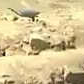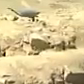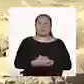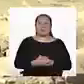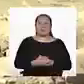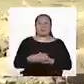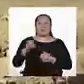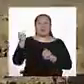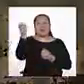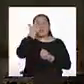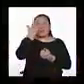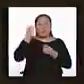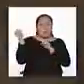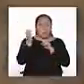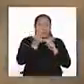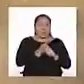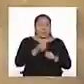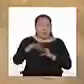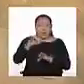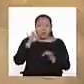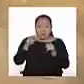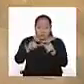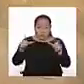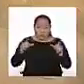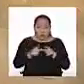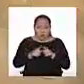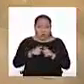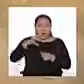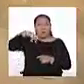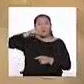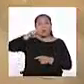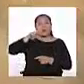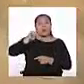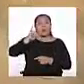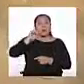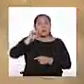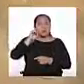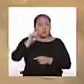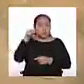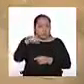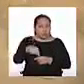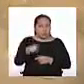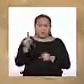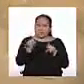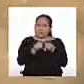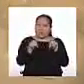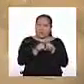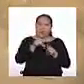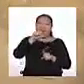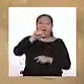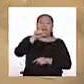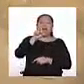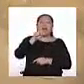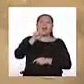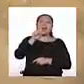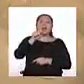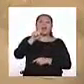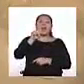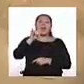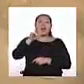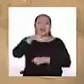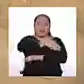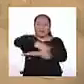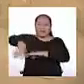En San Martín de Porres no solamente encontramos el sitio arqueológico El Paraíso, sino también Garagay, que queda entre las